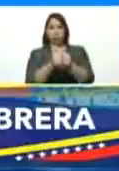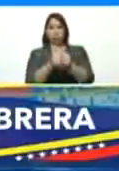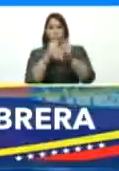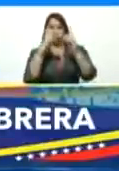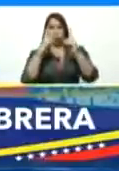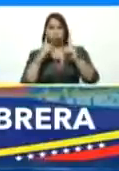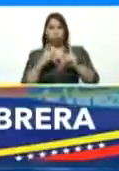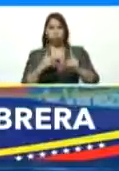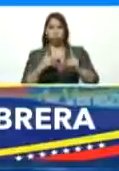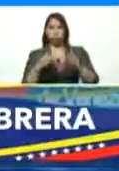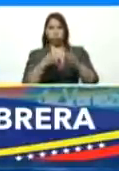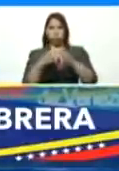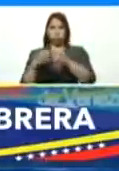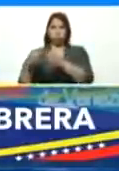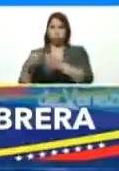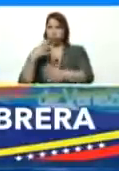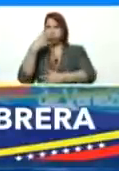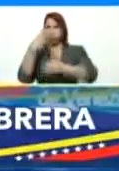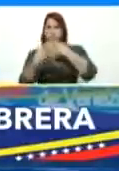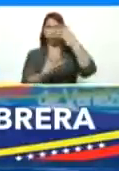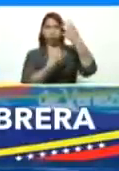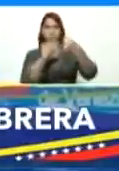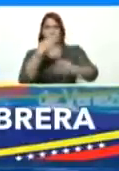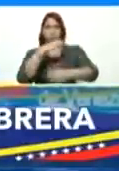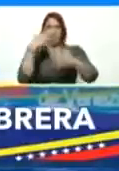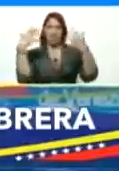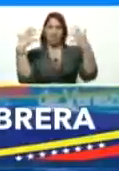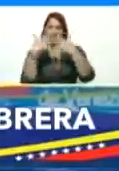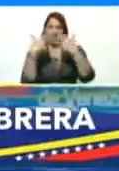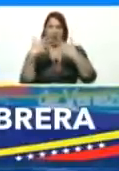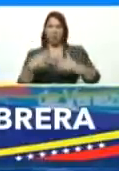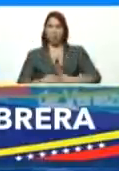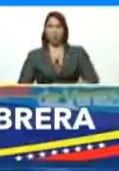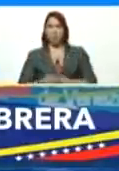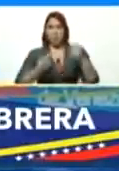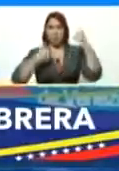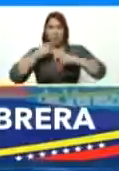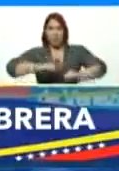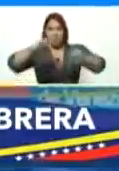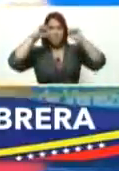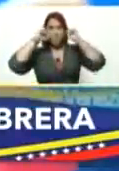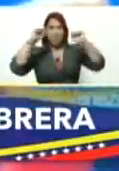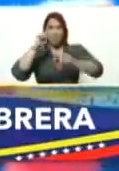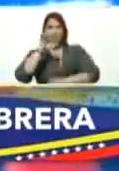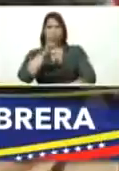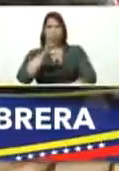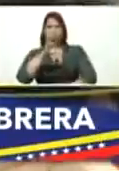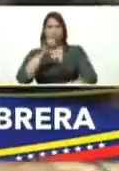y con el grito de guerra chávez vives